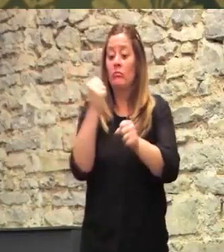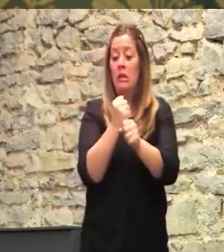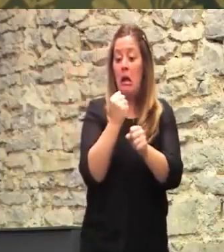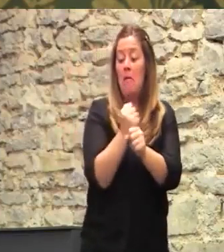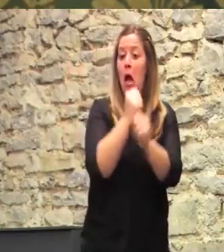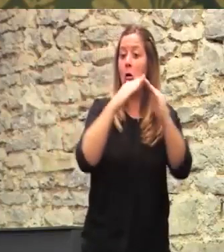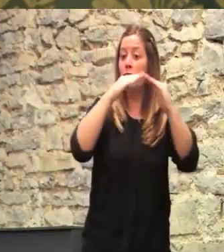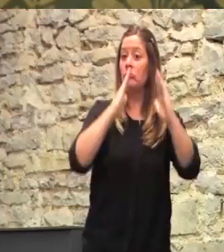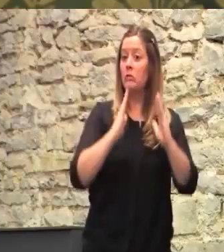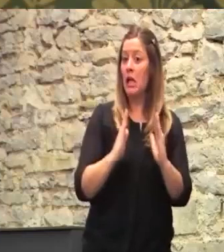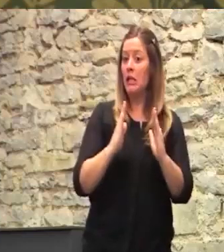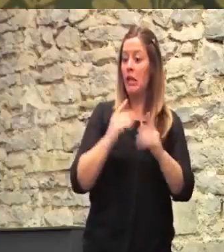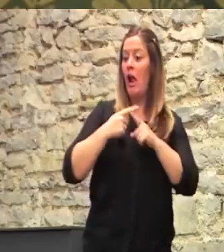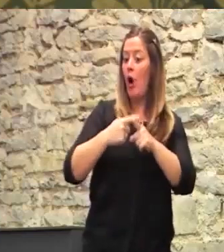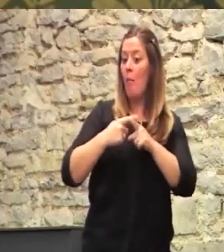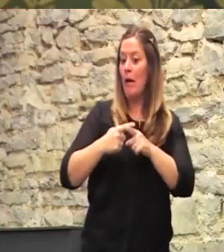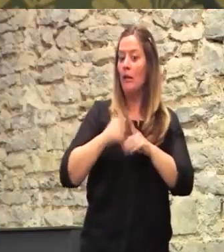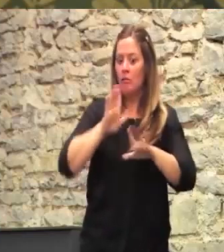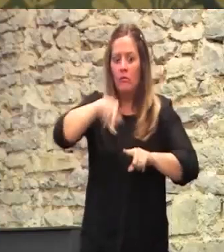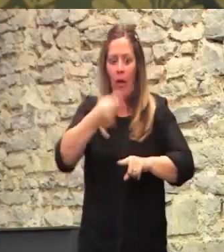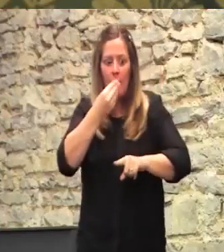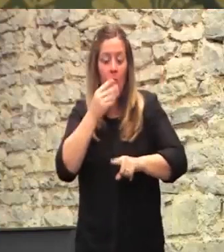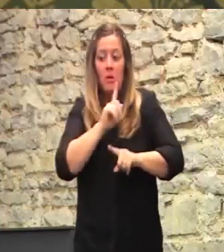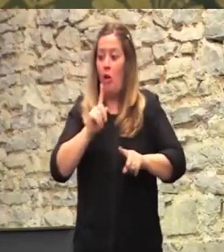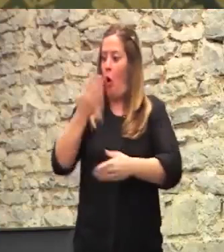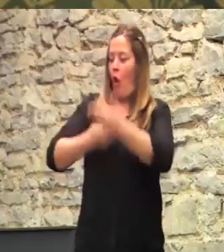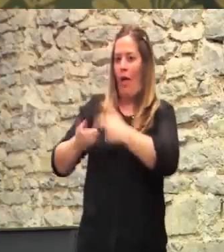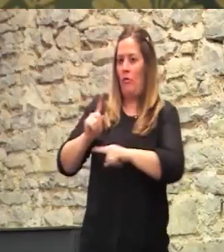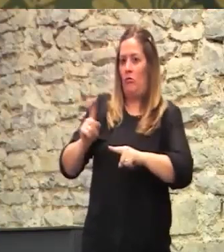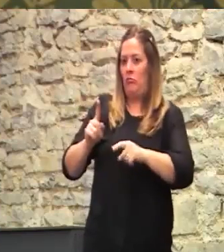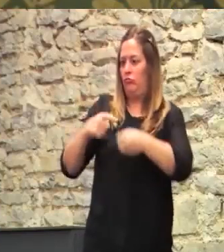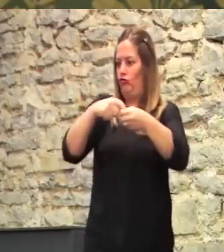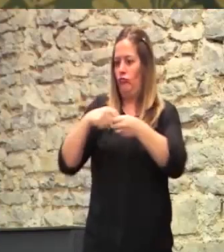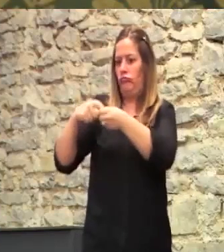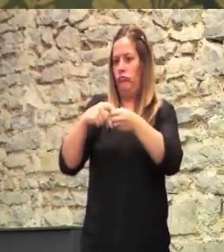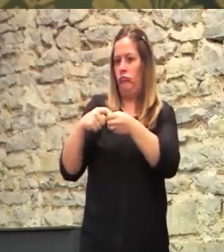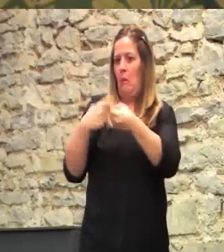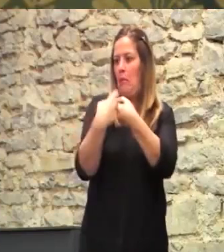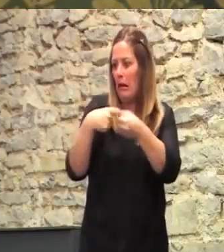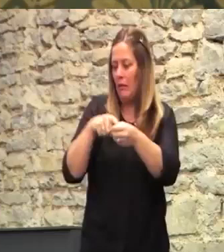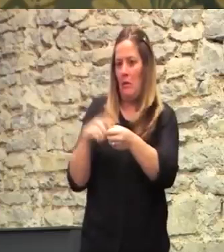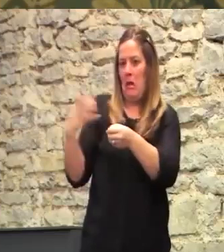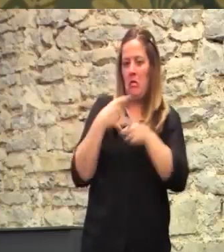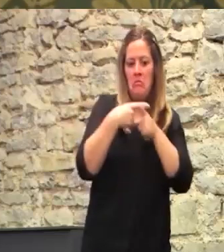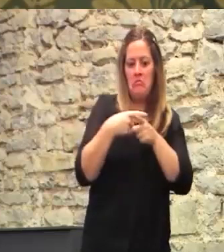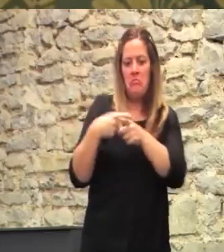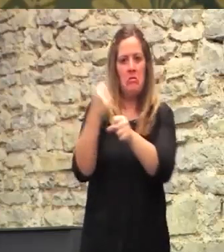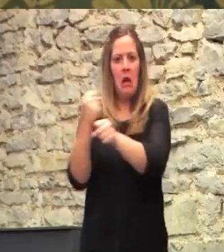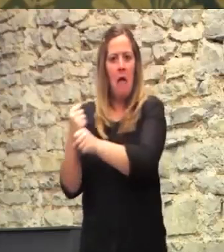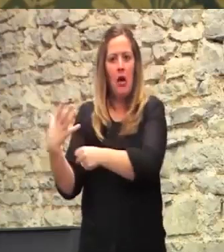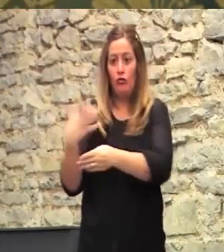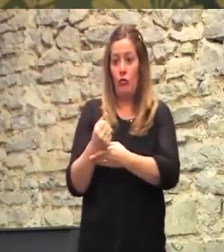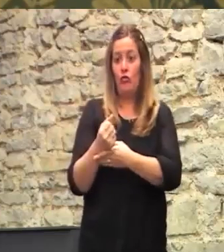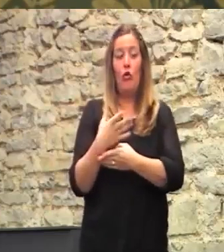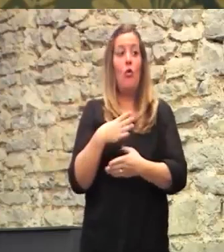de la casa y que también come simplemente solidarios y hace cosas repartidas entre todos cuando alguien dice